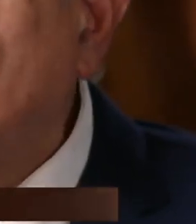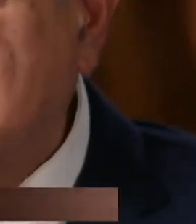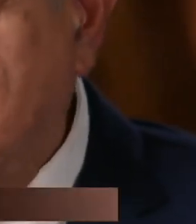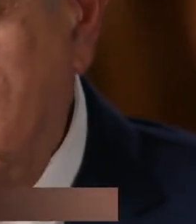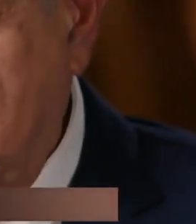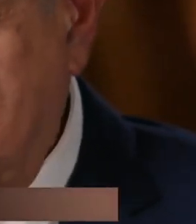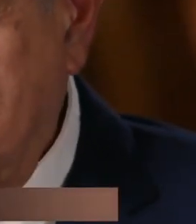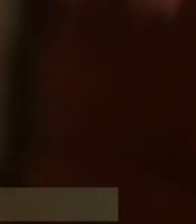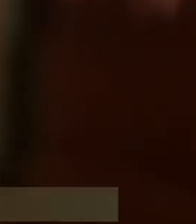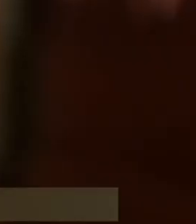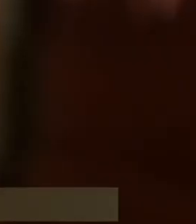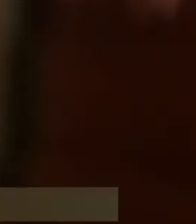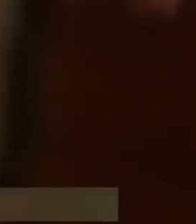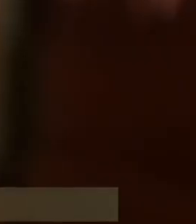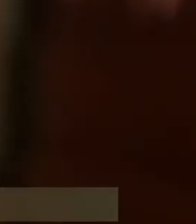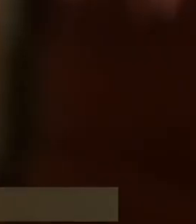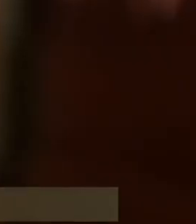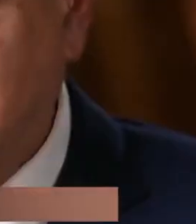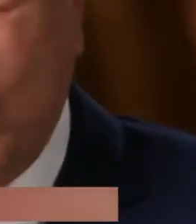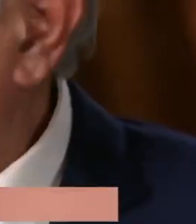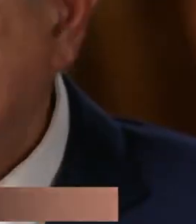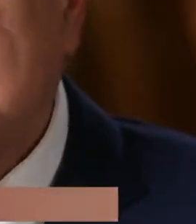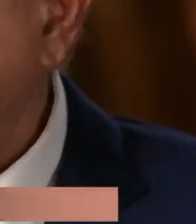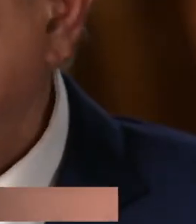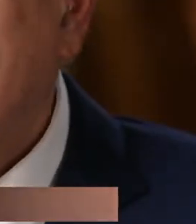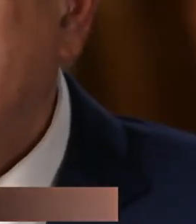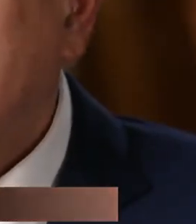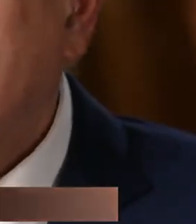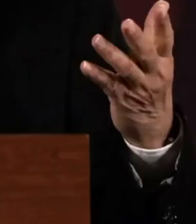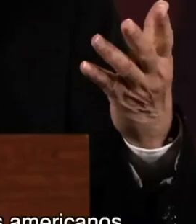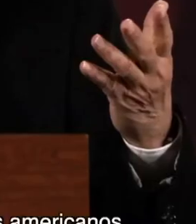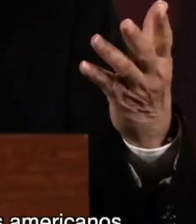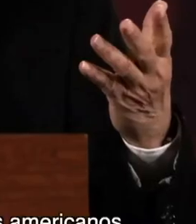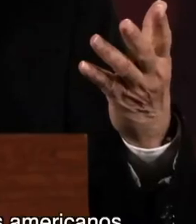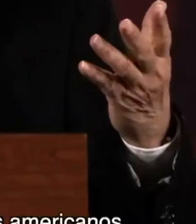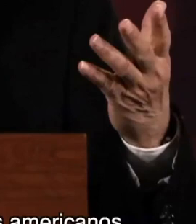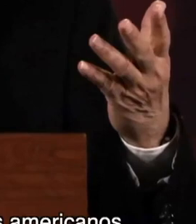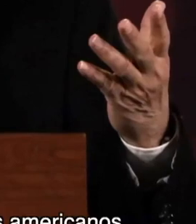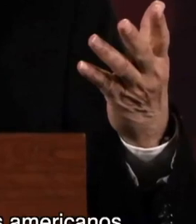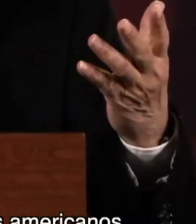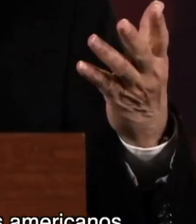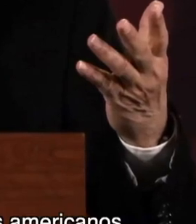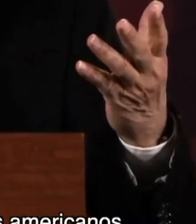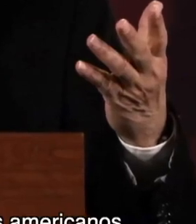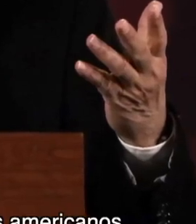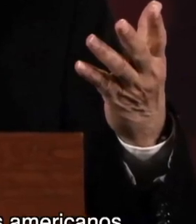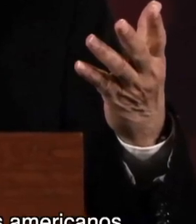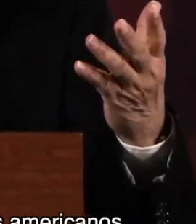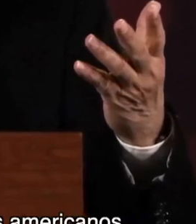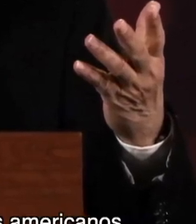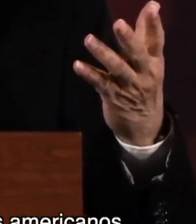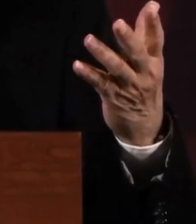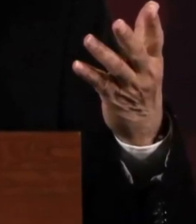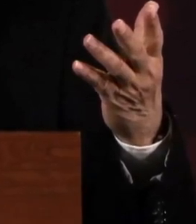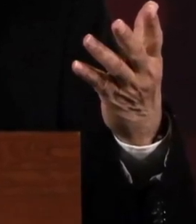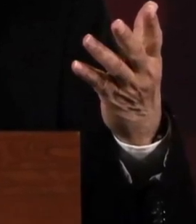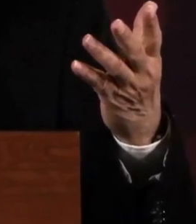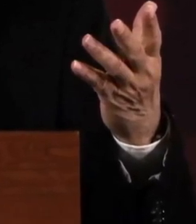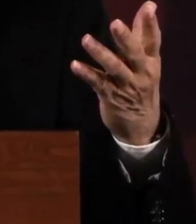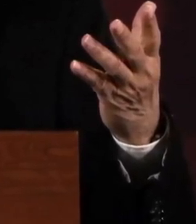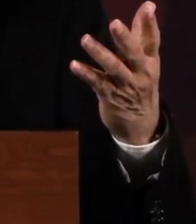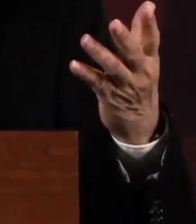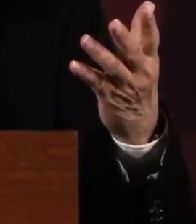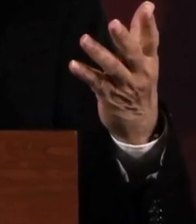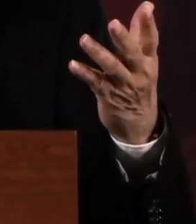Eso no es serio. No. López Obrador will not be in office when Americans go to the